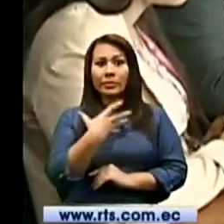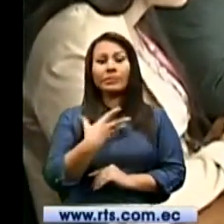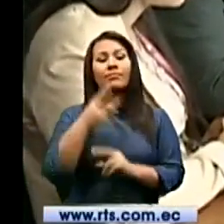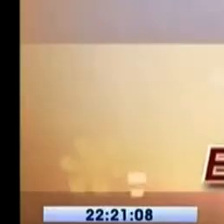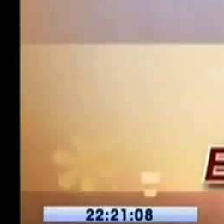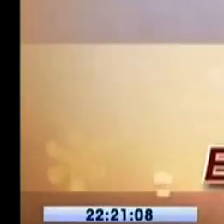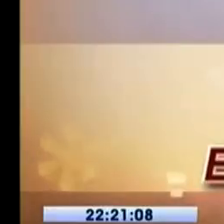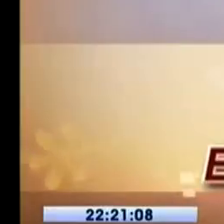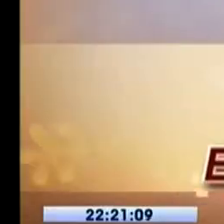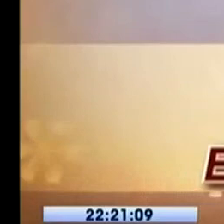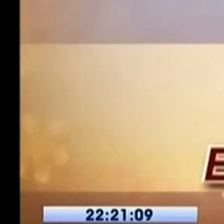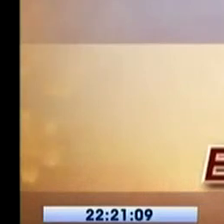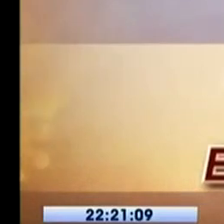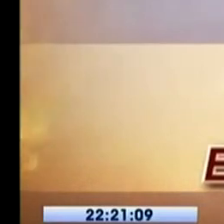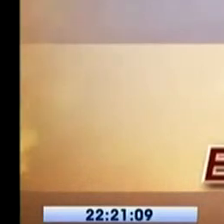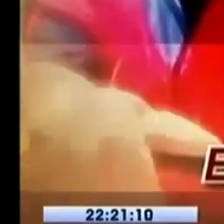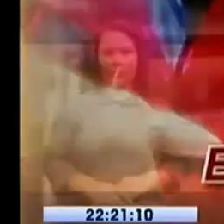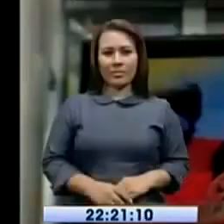Gallo.